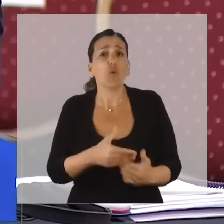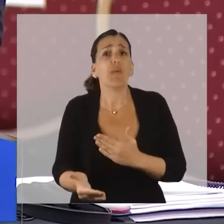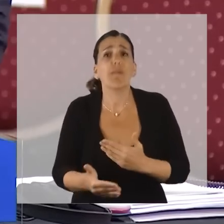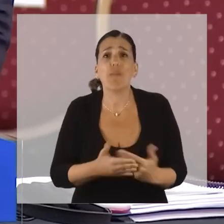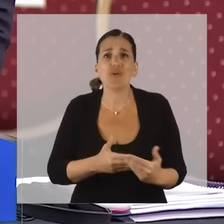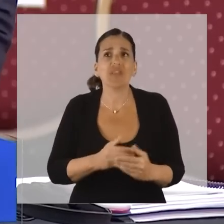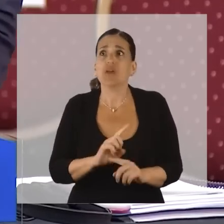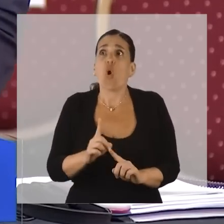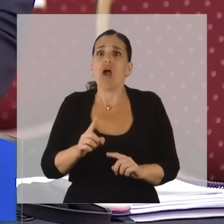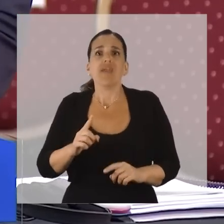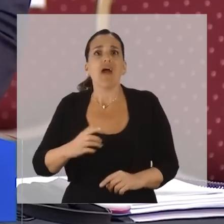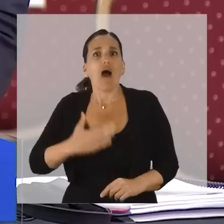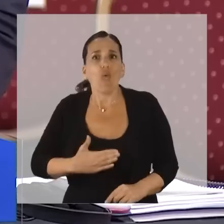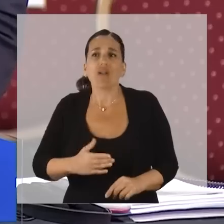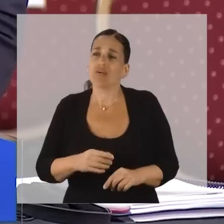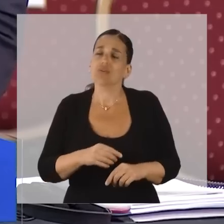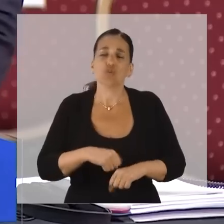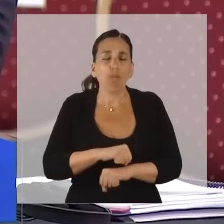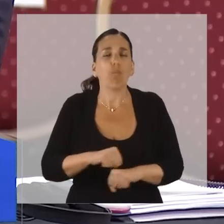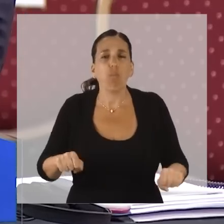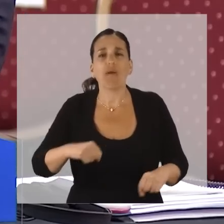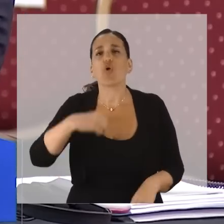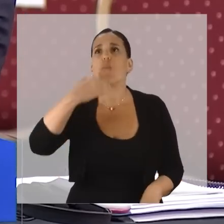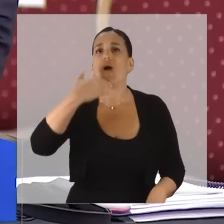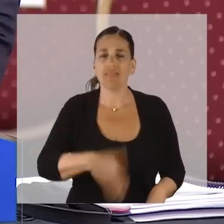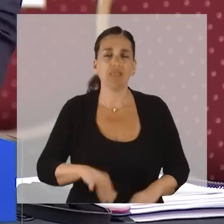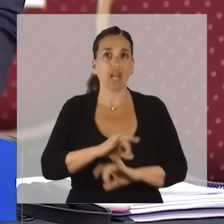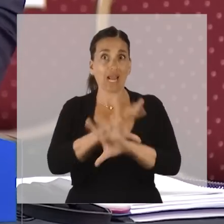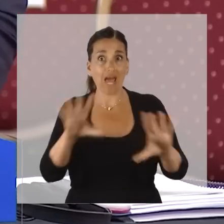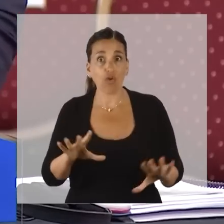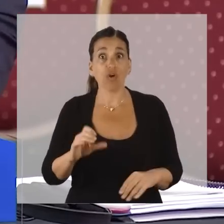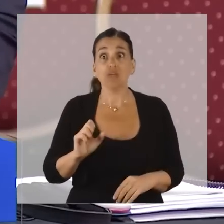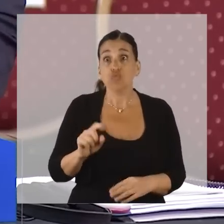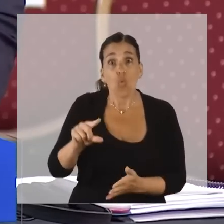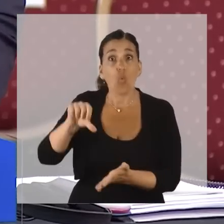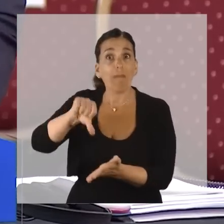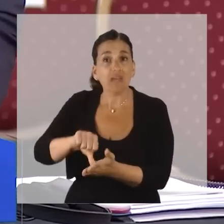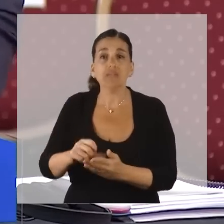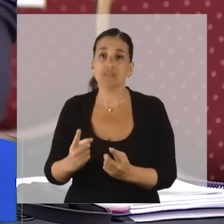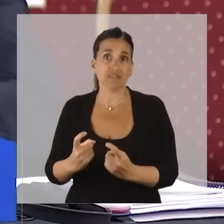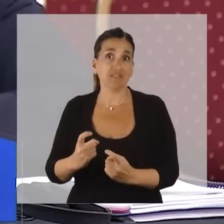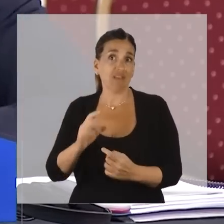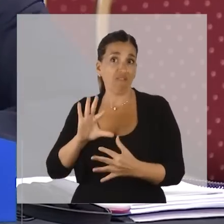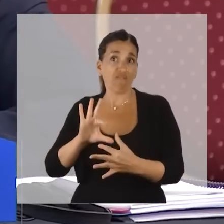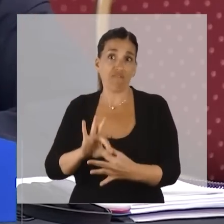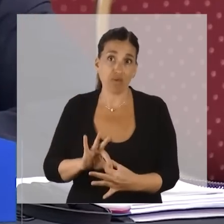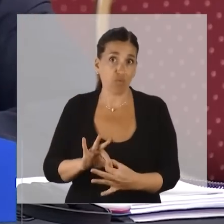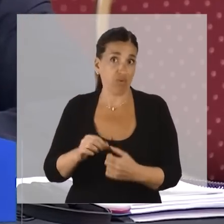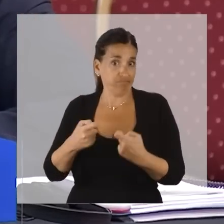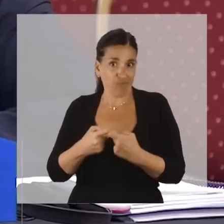pero aún así sin compartirlos entiendo que nuestras naciones se tienen que